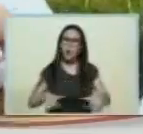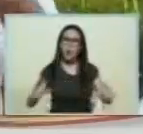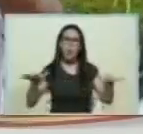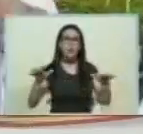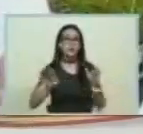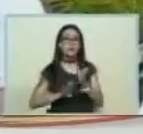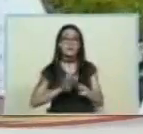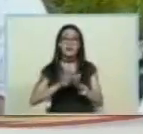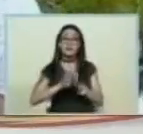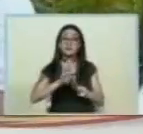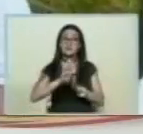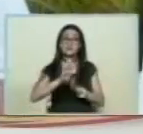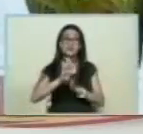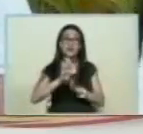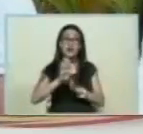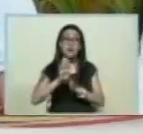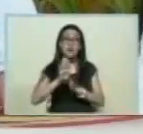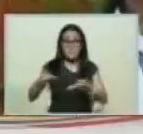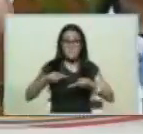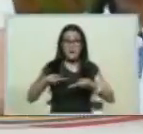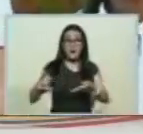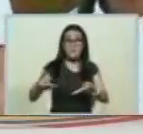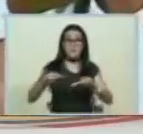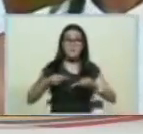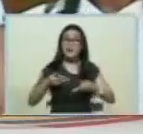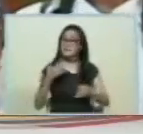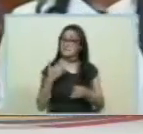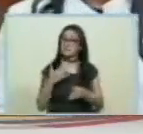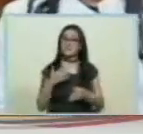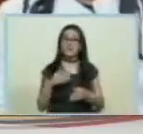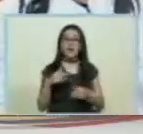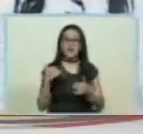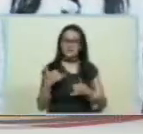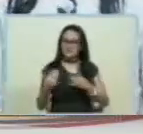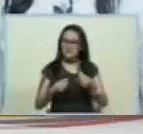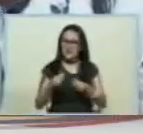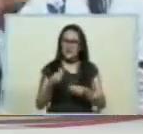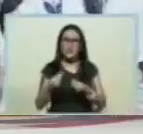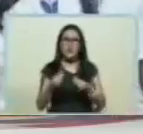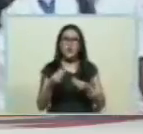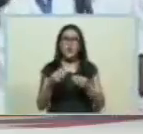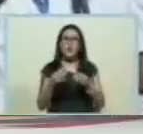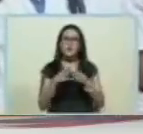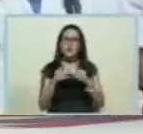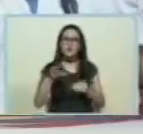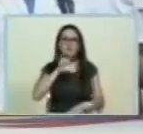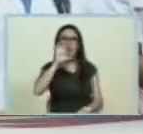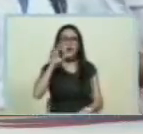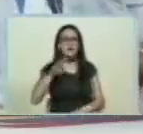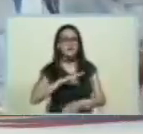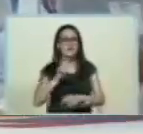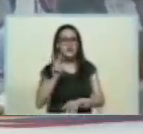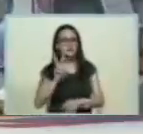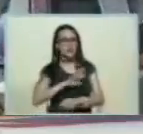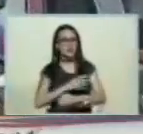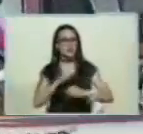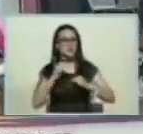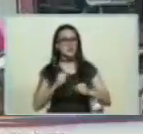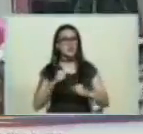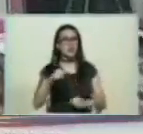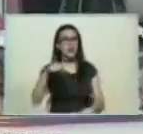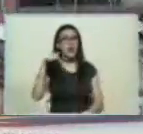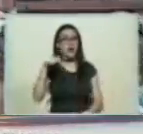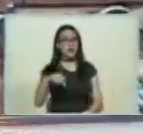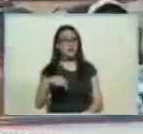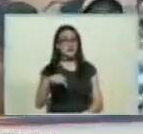para avanzar en la captación de proyectos, como lo estamos haciendo, que estamos construyendo en toda la patria la Venezuela potencia. Aquí en